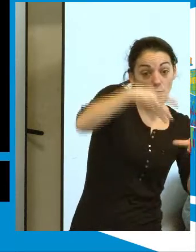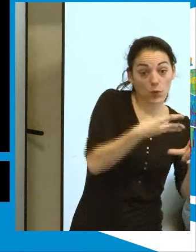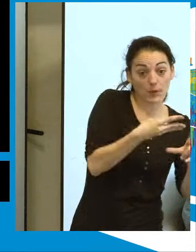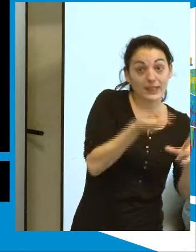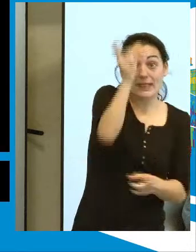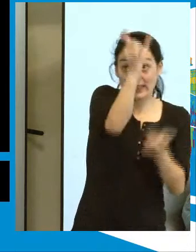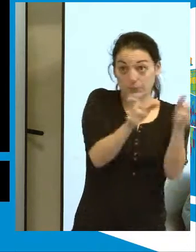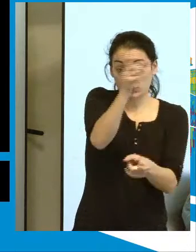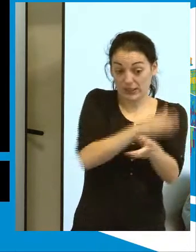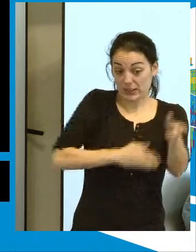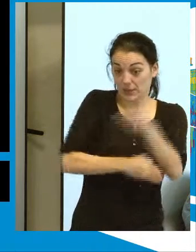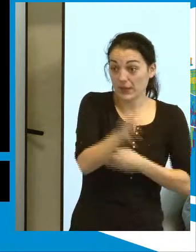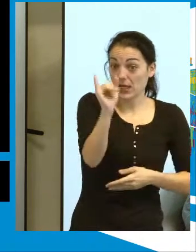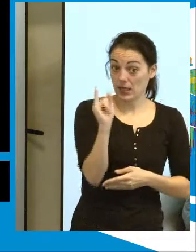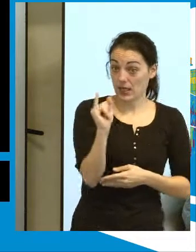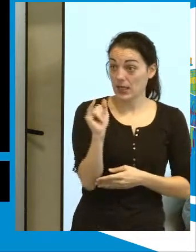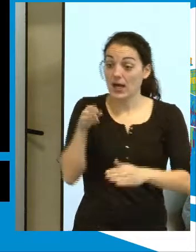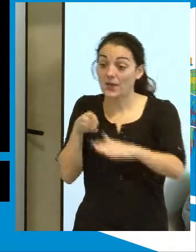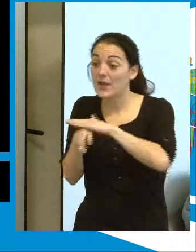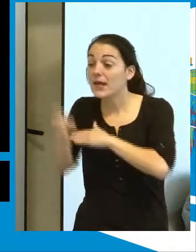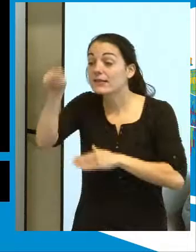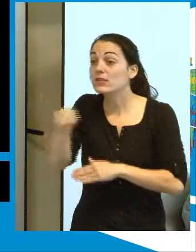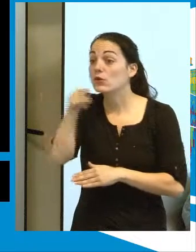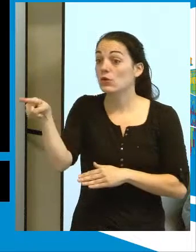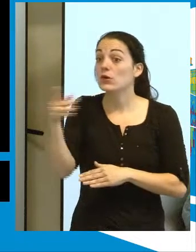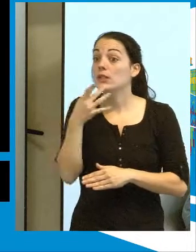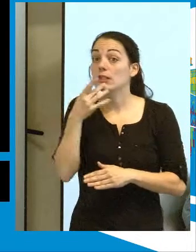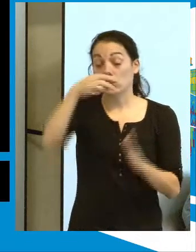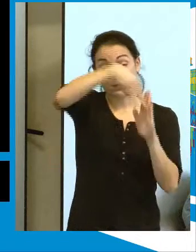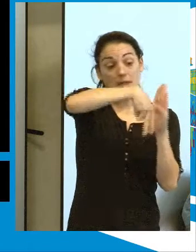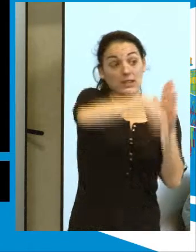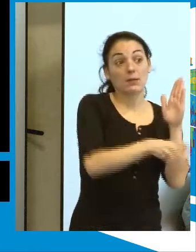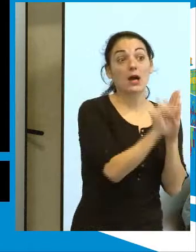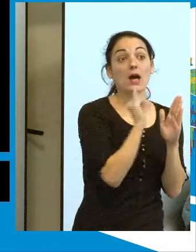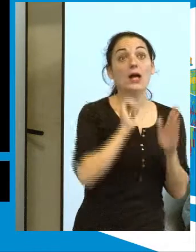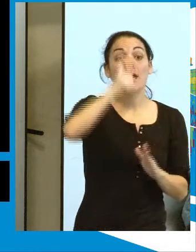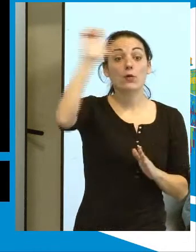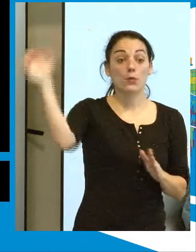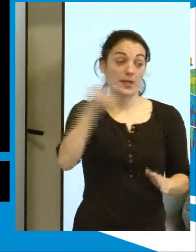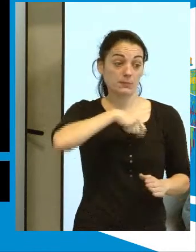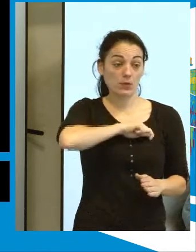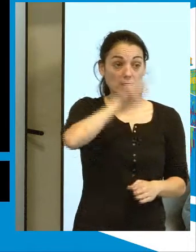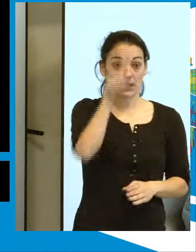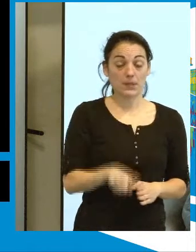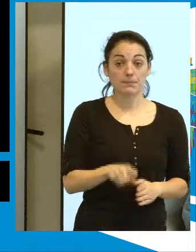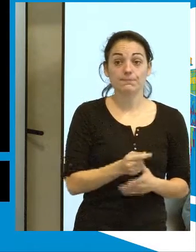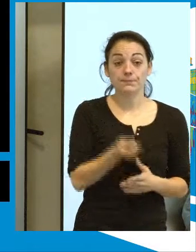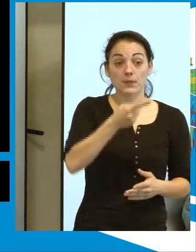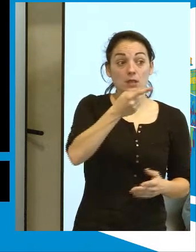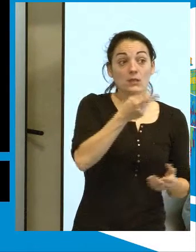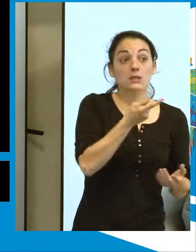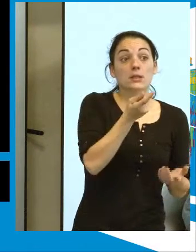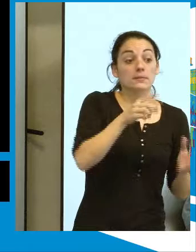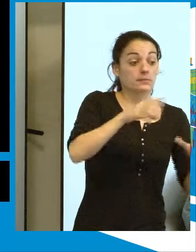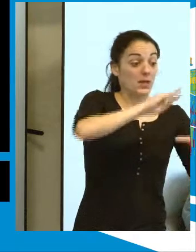con discapacidad podían acceder o no. Sabemos que había una normativa, tanto europea como española. Estuvimos analizando los